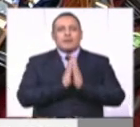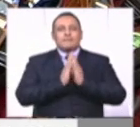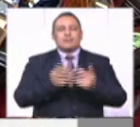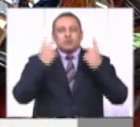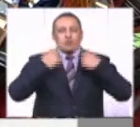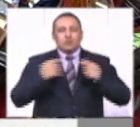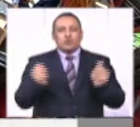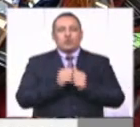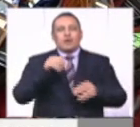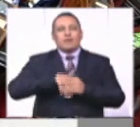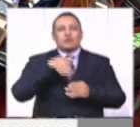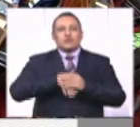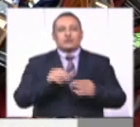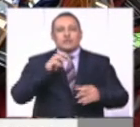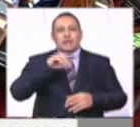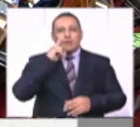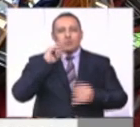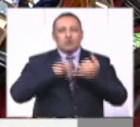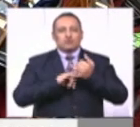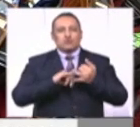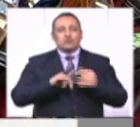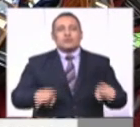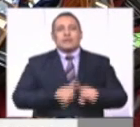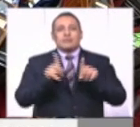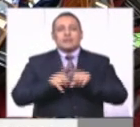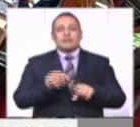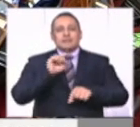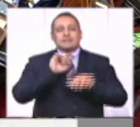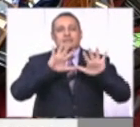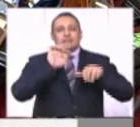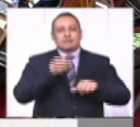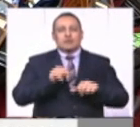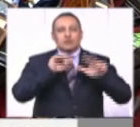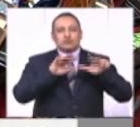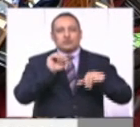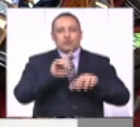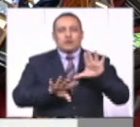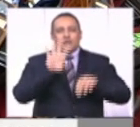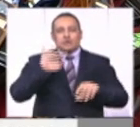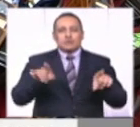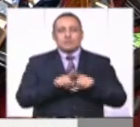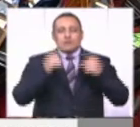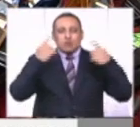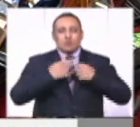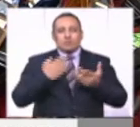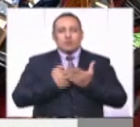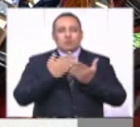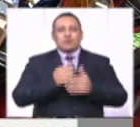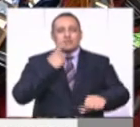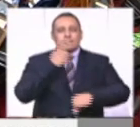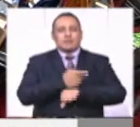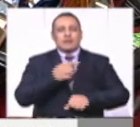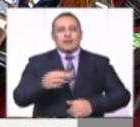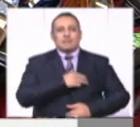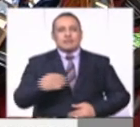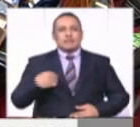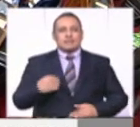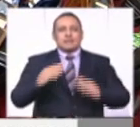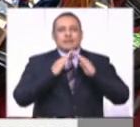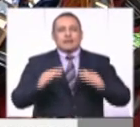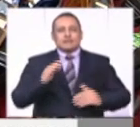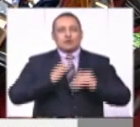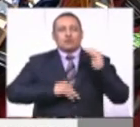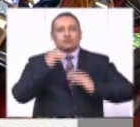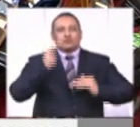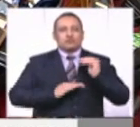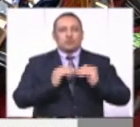reconsideración a la votación de la moción de orden del día 10814 mediante la cual se propone interpelar a la ministra de vivienda construcción